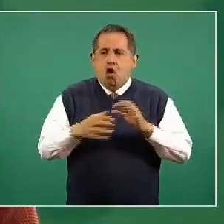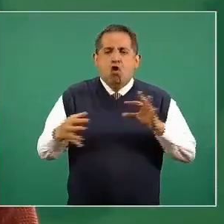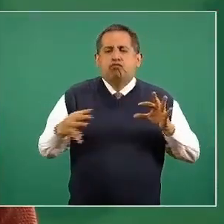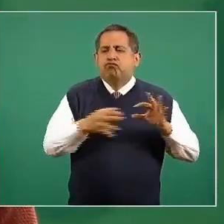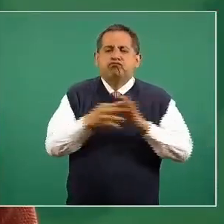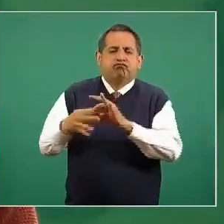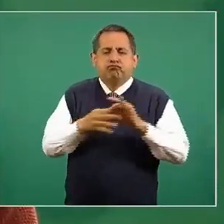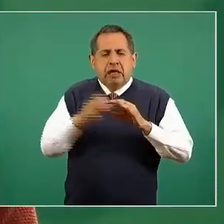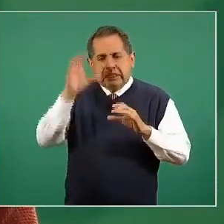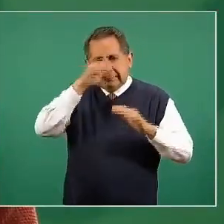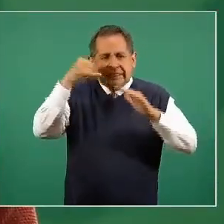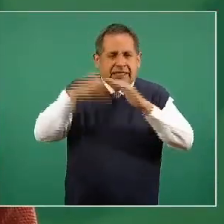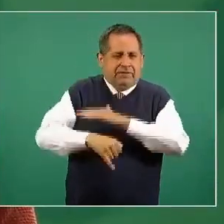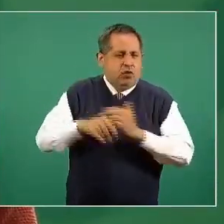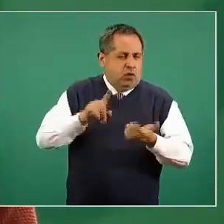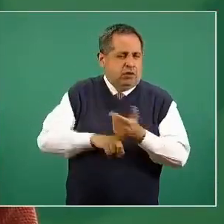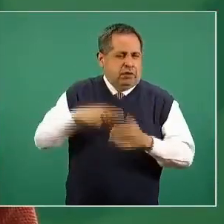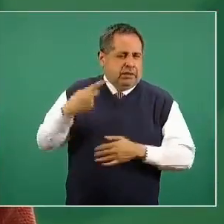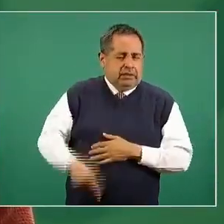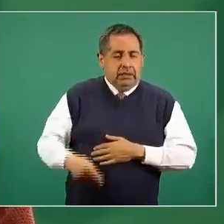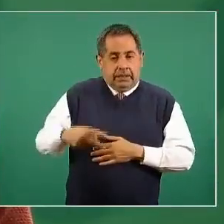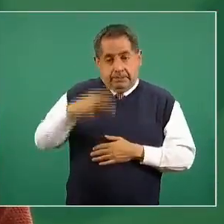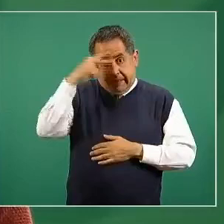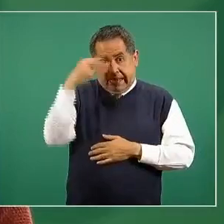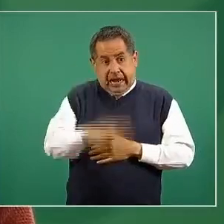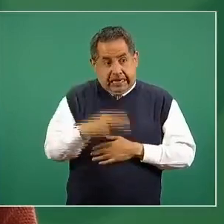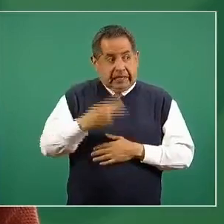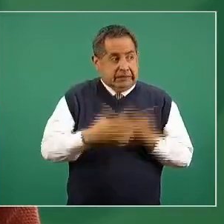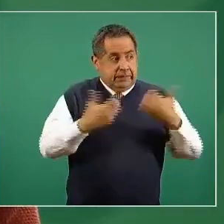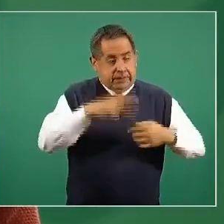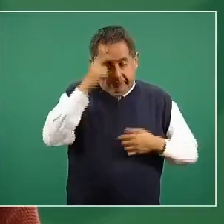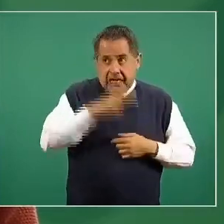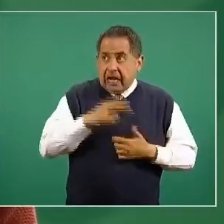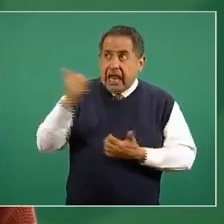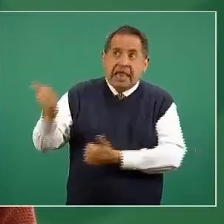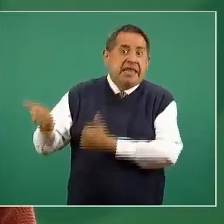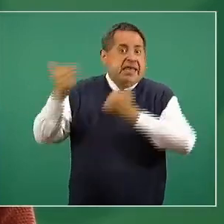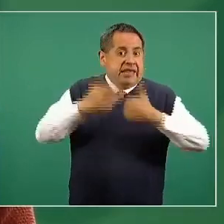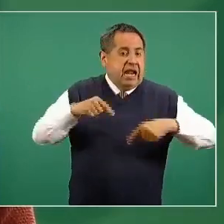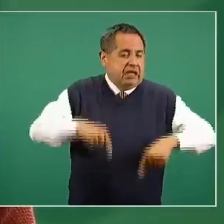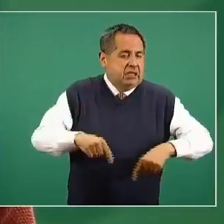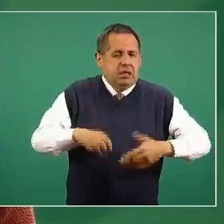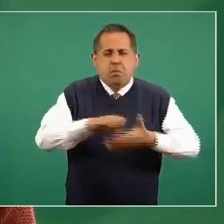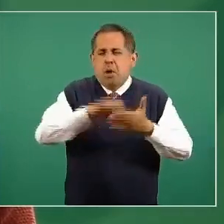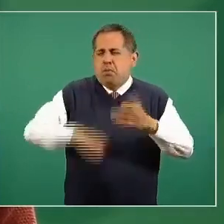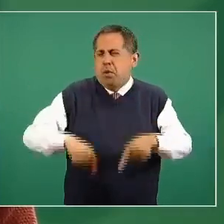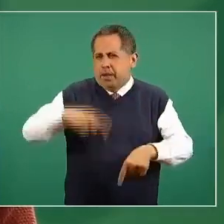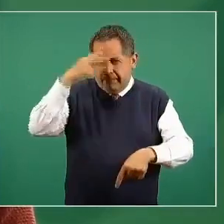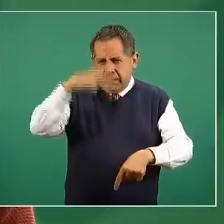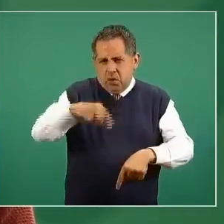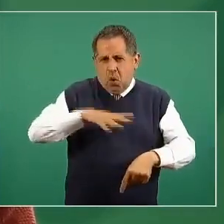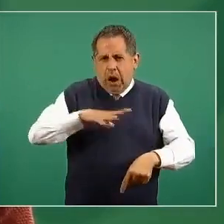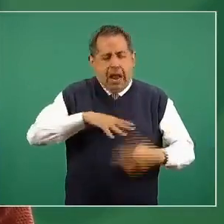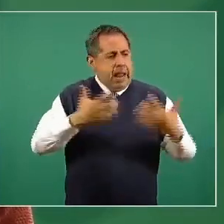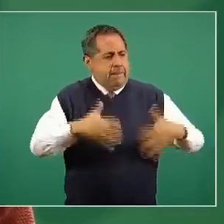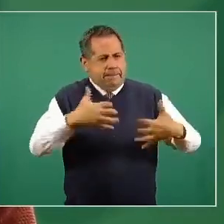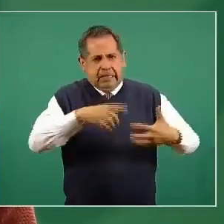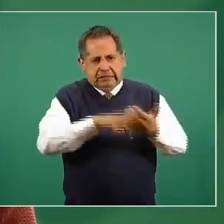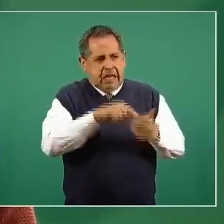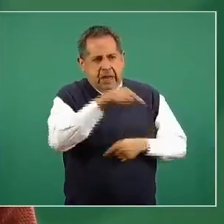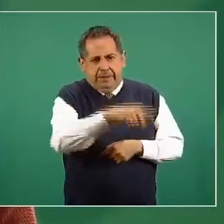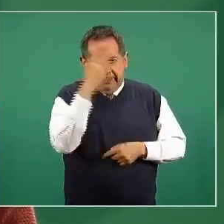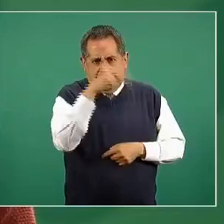con científicas, científicos y empresas mexicanas. En México, por ejemplo, quisiera mencionar, hay una empresa